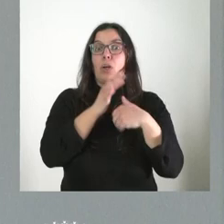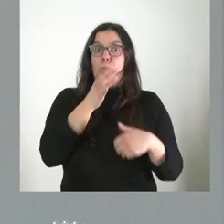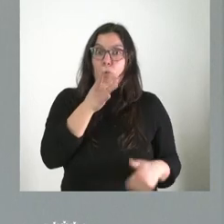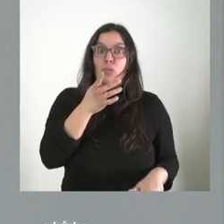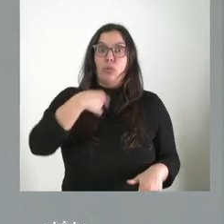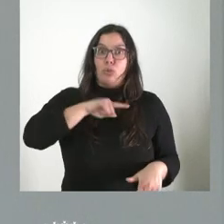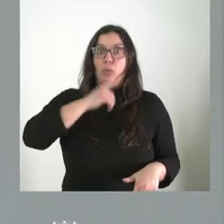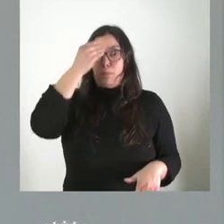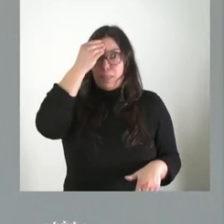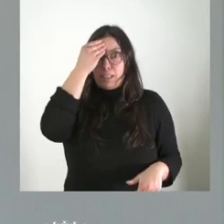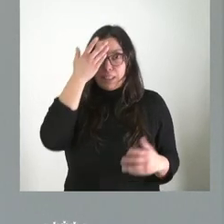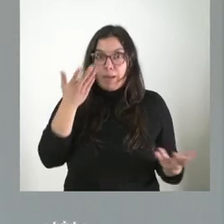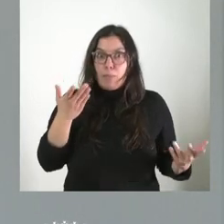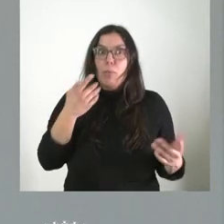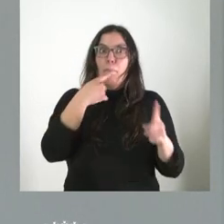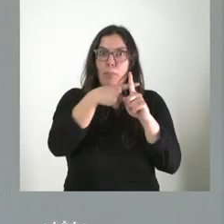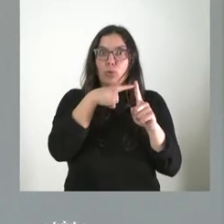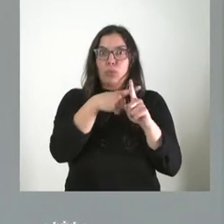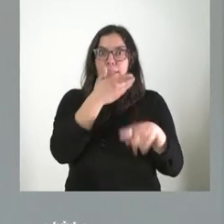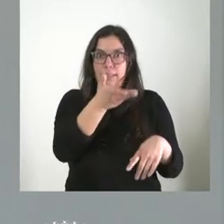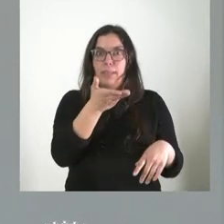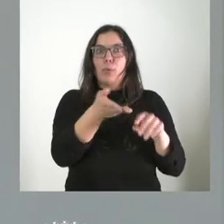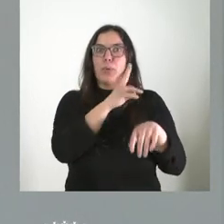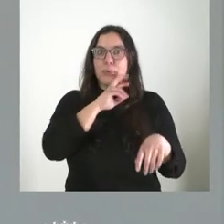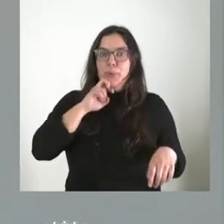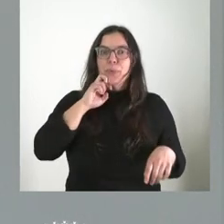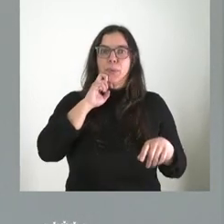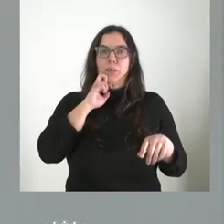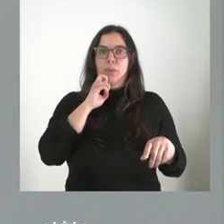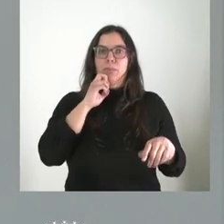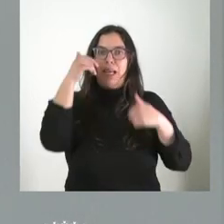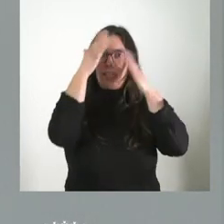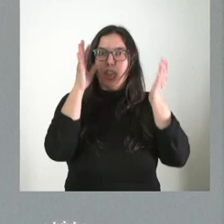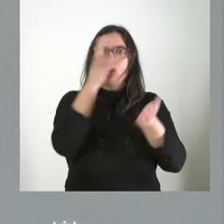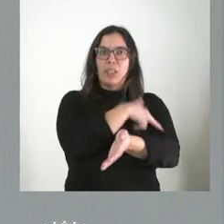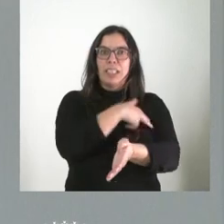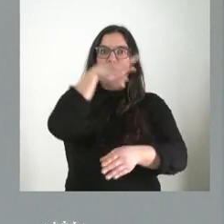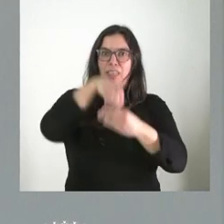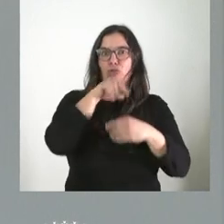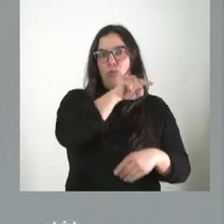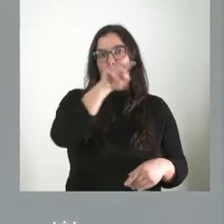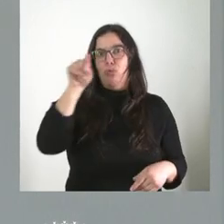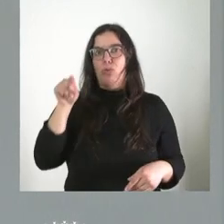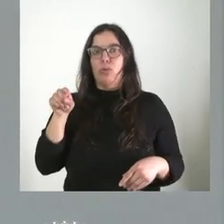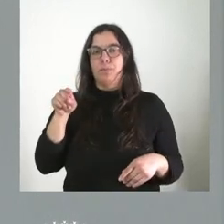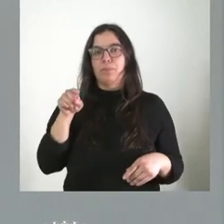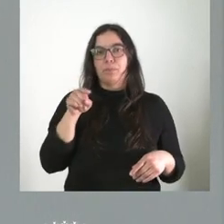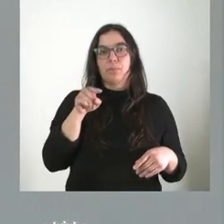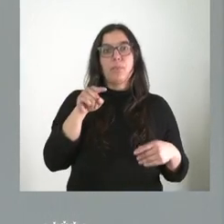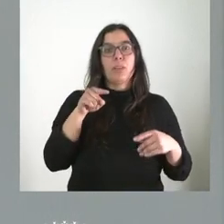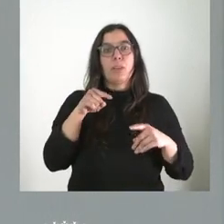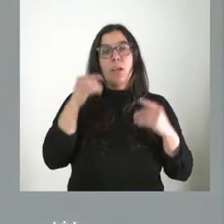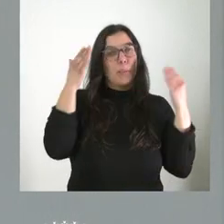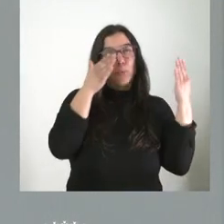seguimos pensando que es positivo que se mantenga la asistencia sanitaria en los consultores locales y no se concentre toda